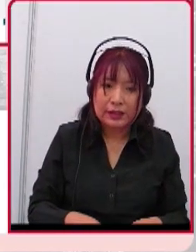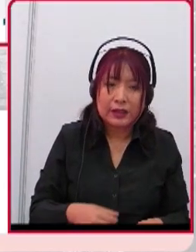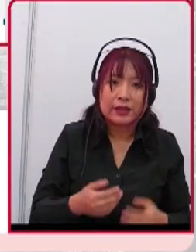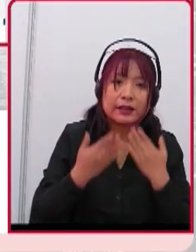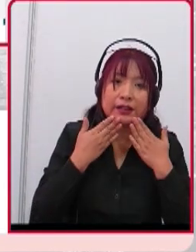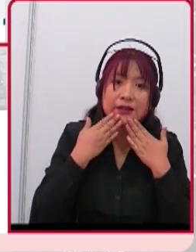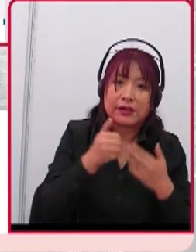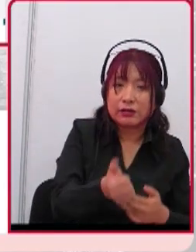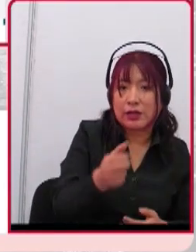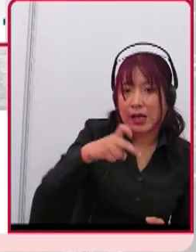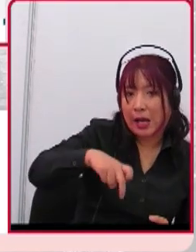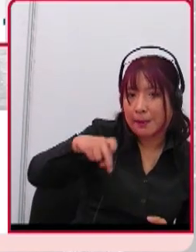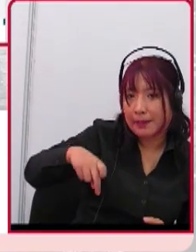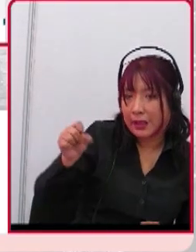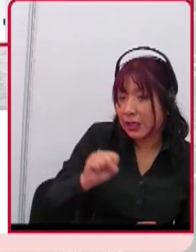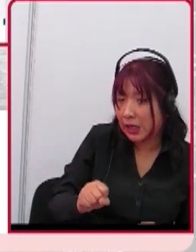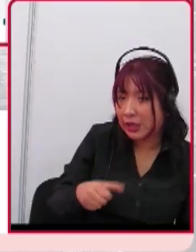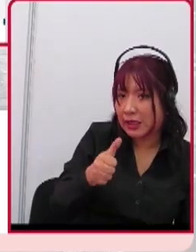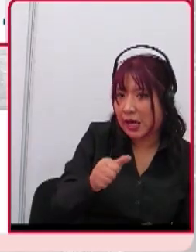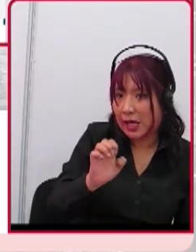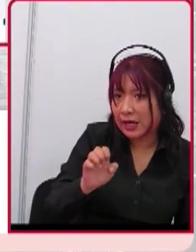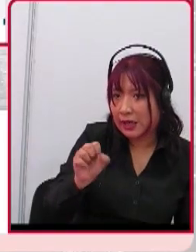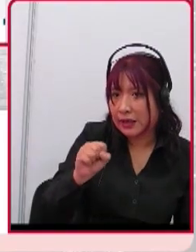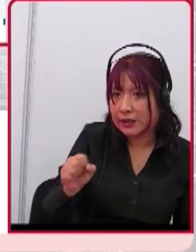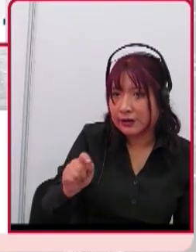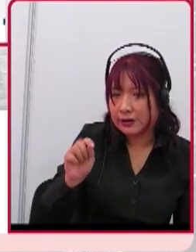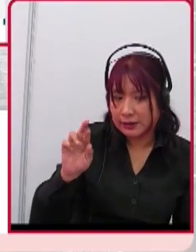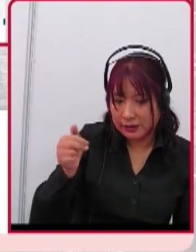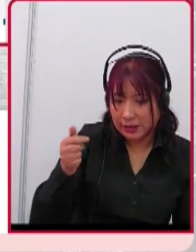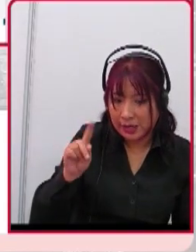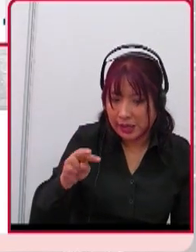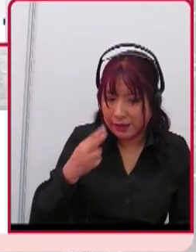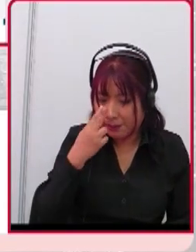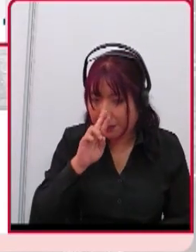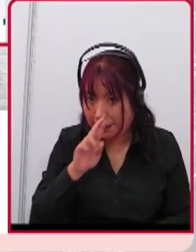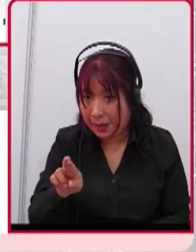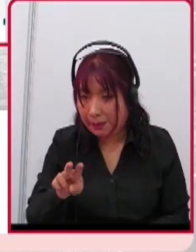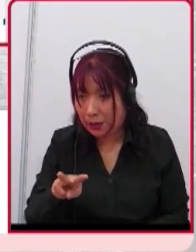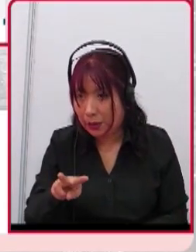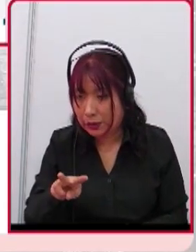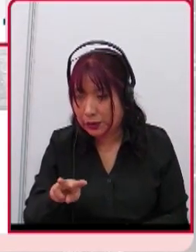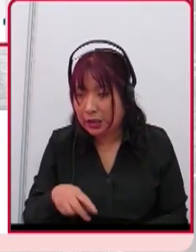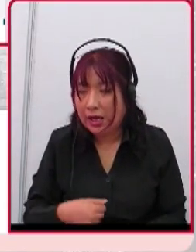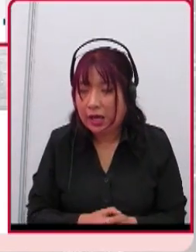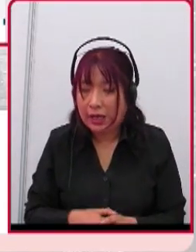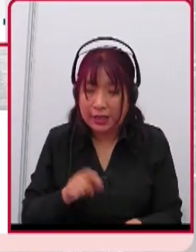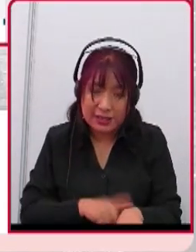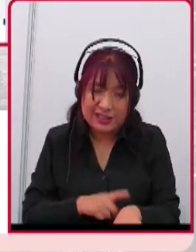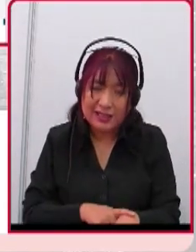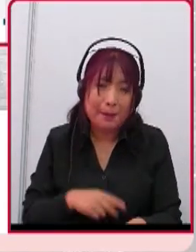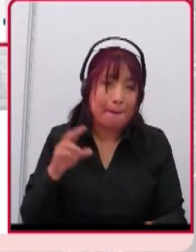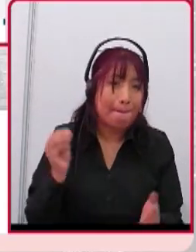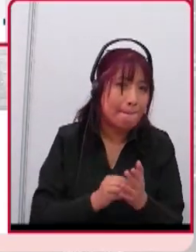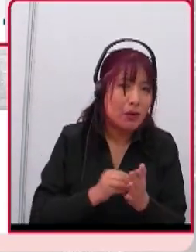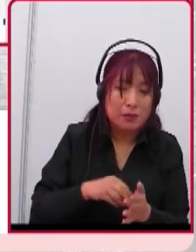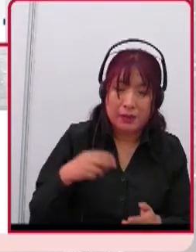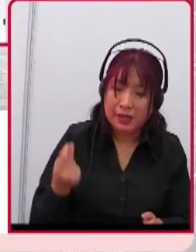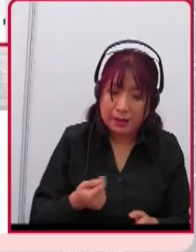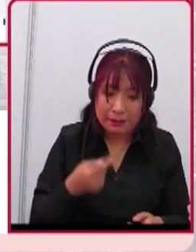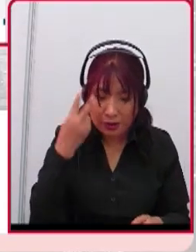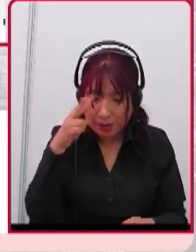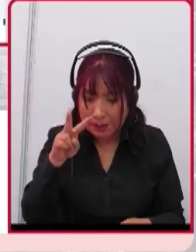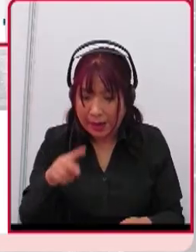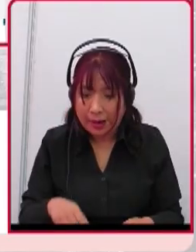evaluar puntos estratégicos y el tiempo más óptimo para que se pueda, no solo en este caso desplazar, sino generar un toma de